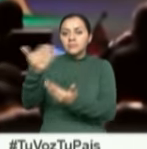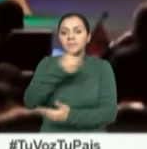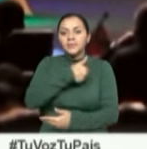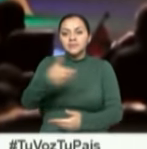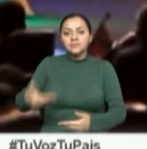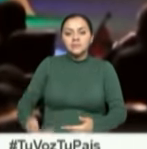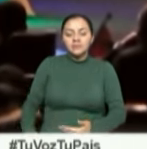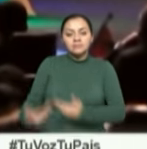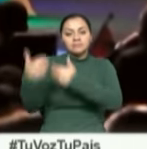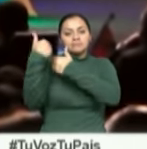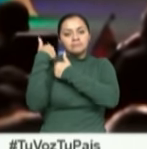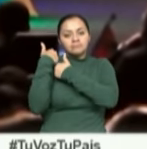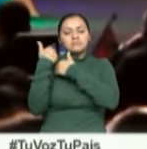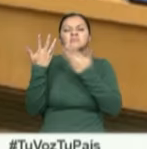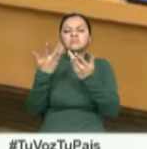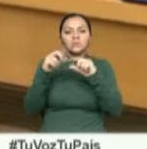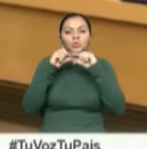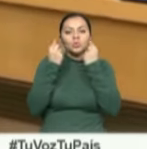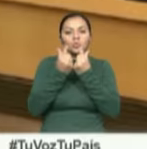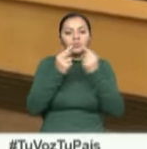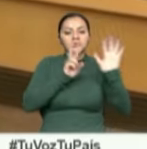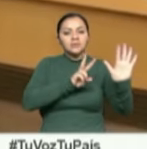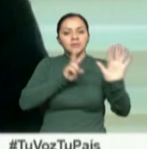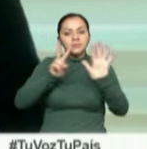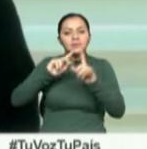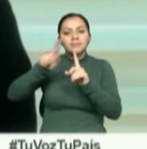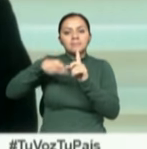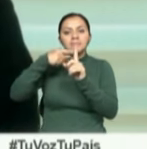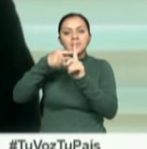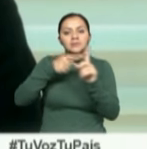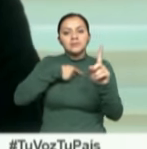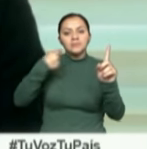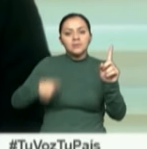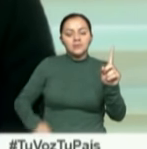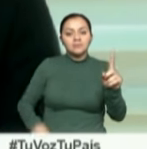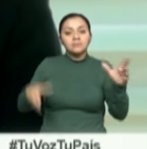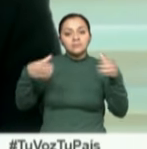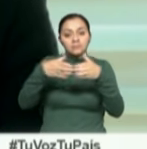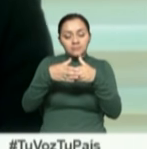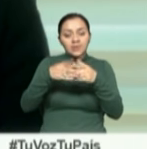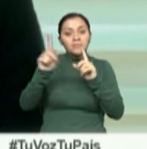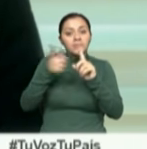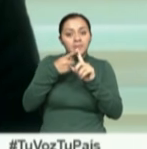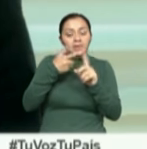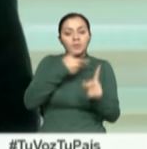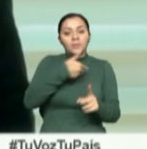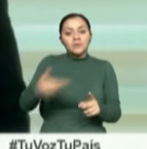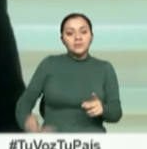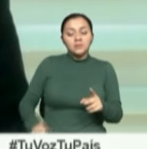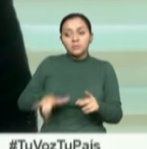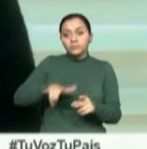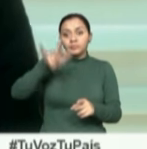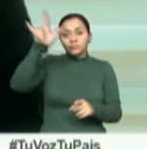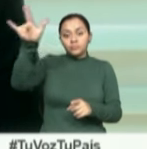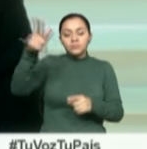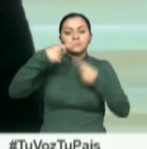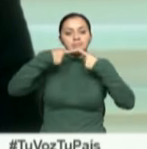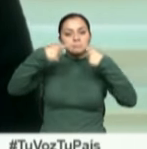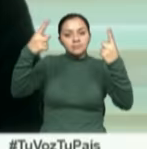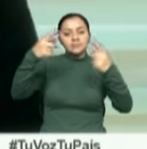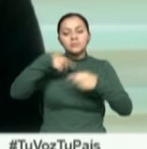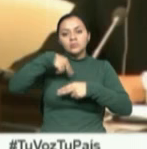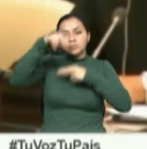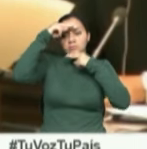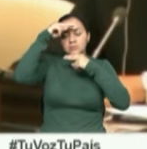China, en la sede de la Organización de las Naciones Unidas. Previo a su salida, el jefe de Estado brindó declaraciones a los medios de